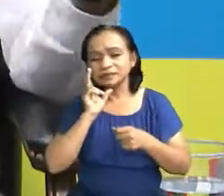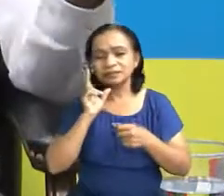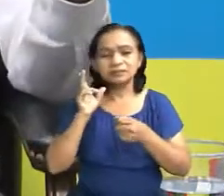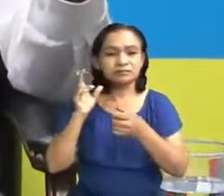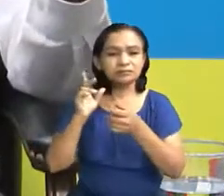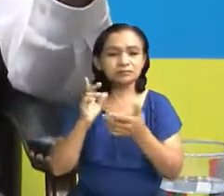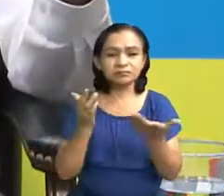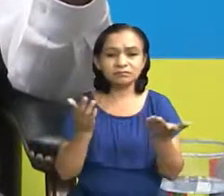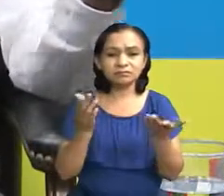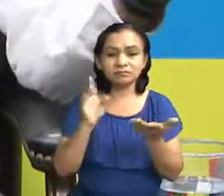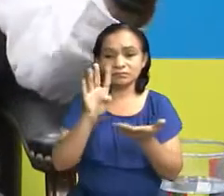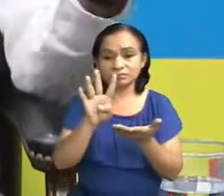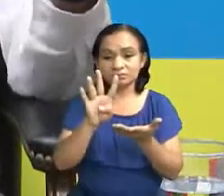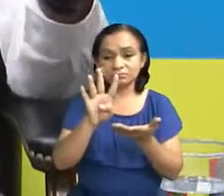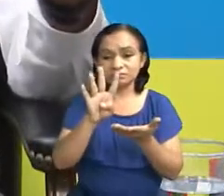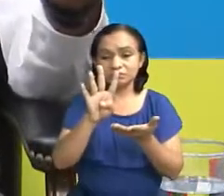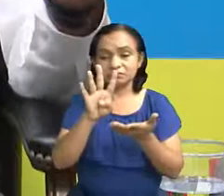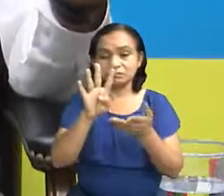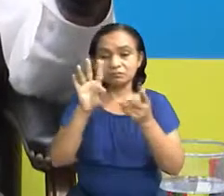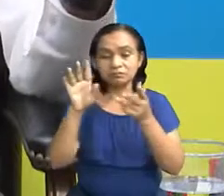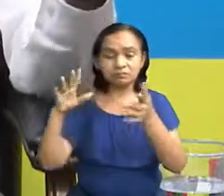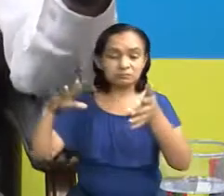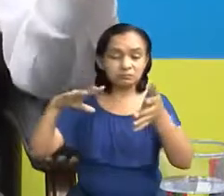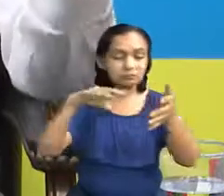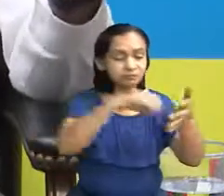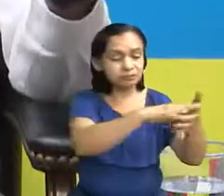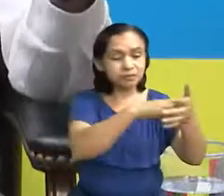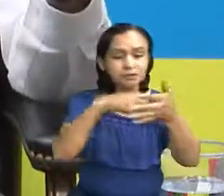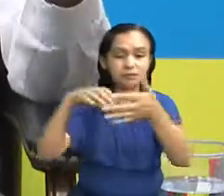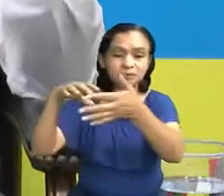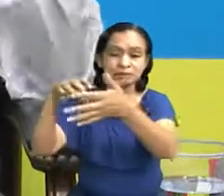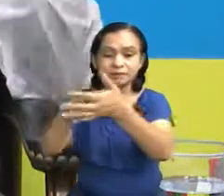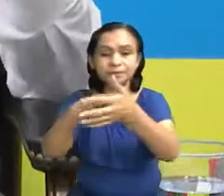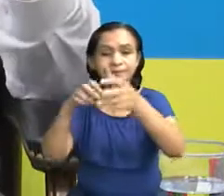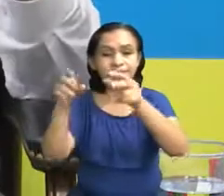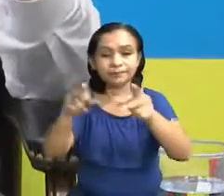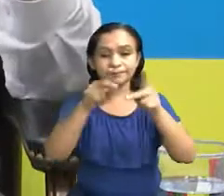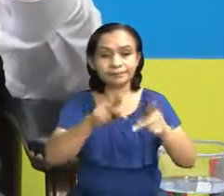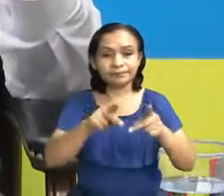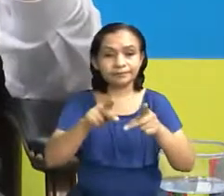En total hubo como 4 accidentes de tránsito donde varias personas